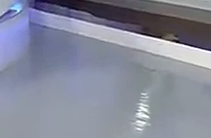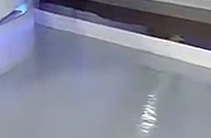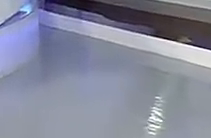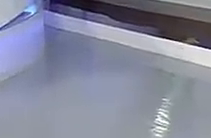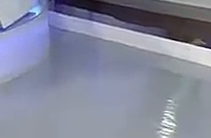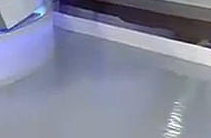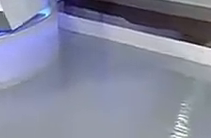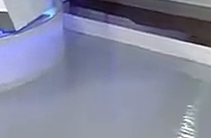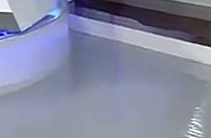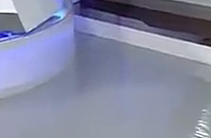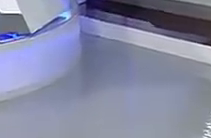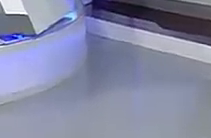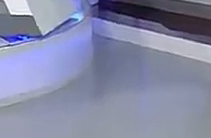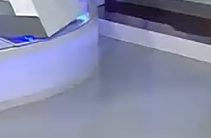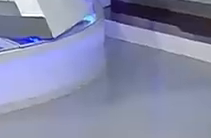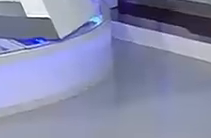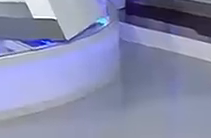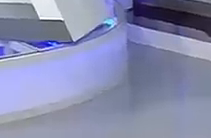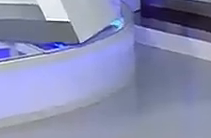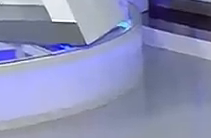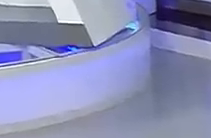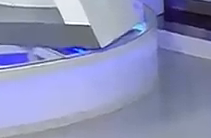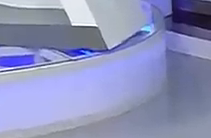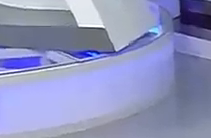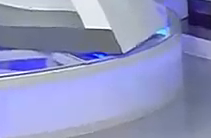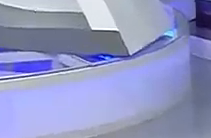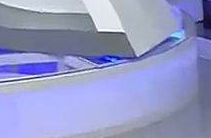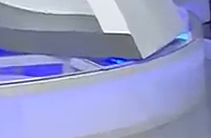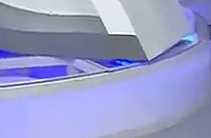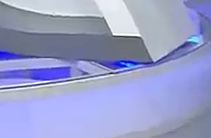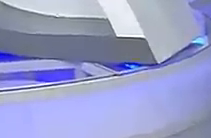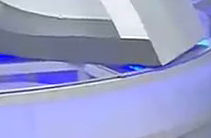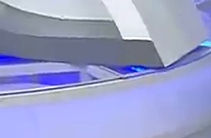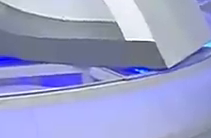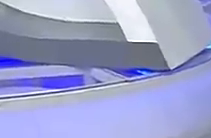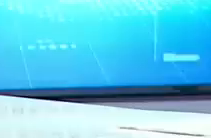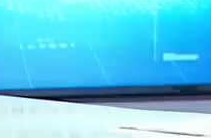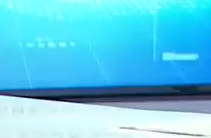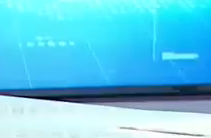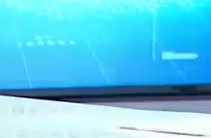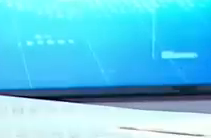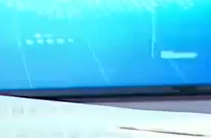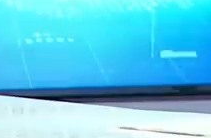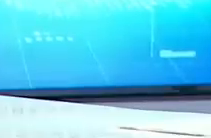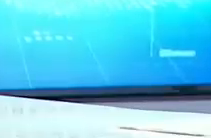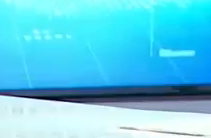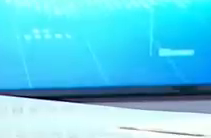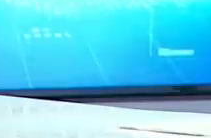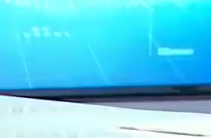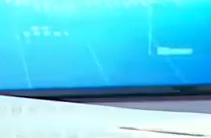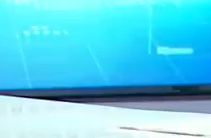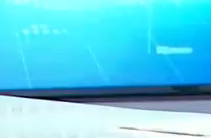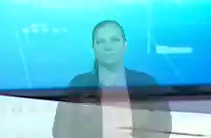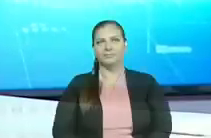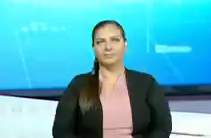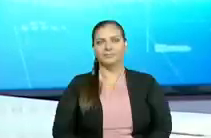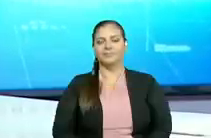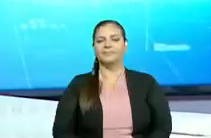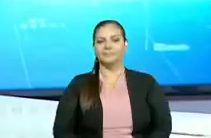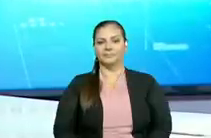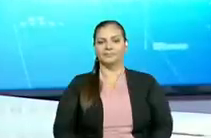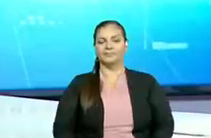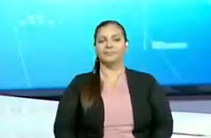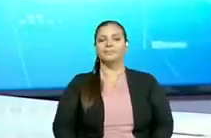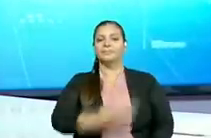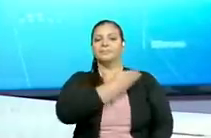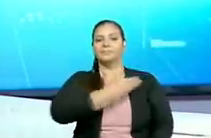televidentes, gracias por continuar en nuestra sintonía. Seguimos con más información para ustedes. José Luis. Claro que sí, vamos al ámbito político y les contamos y